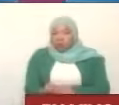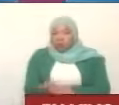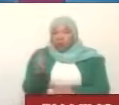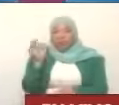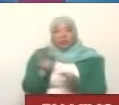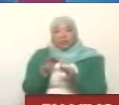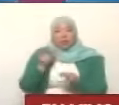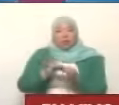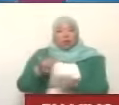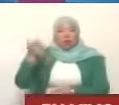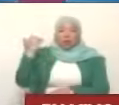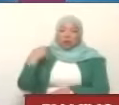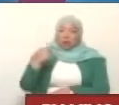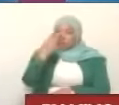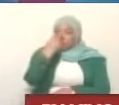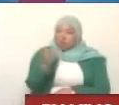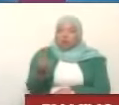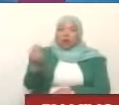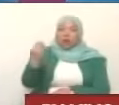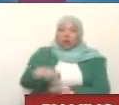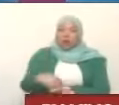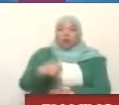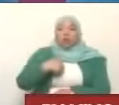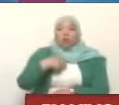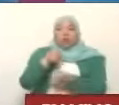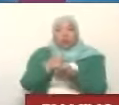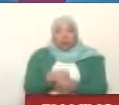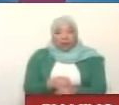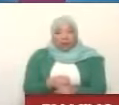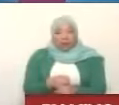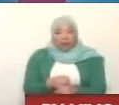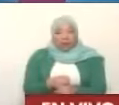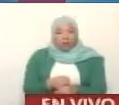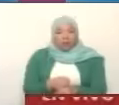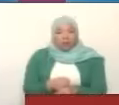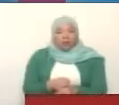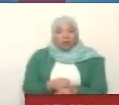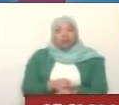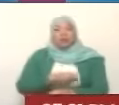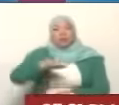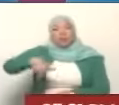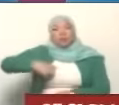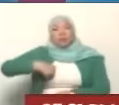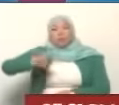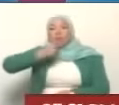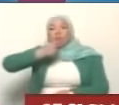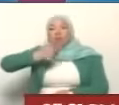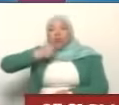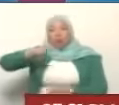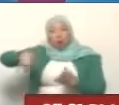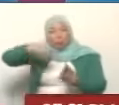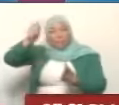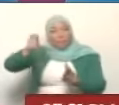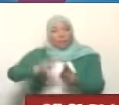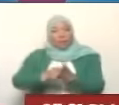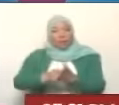pasado fue la visita que yo he estado más esplendorosa, más completa y con mayores